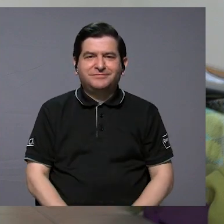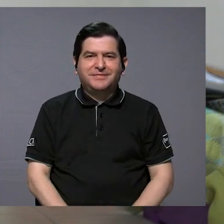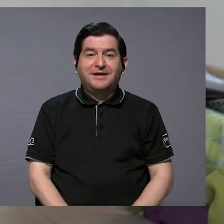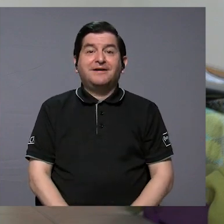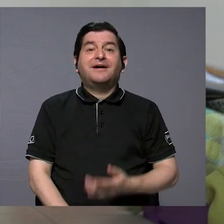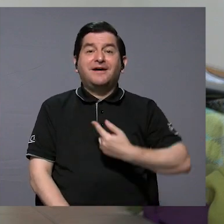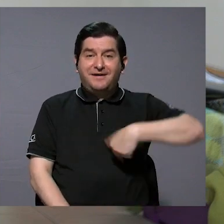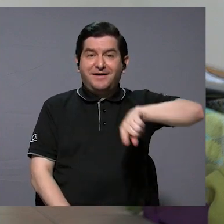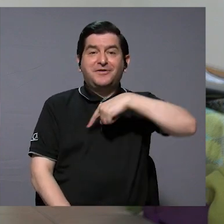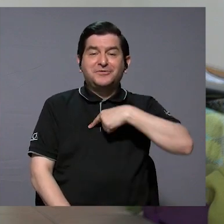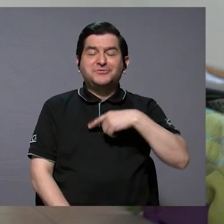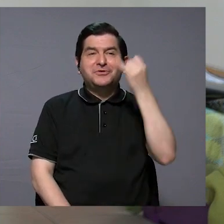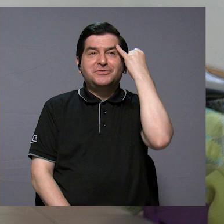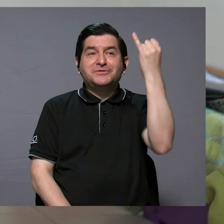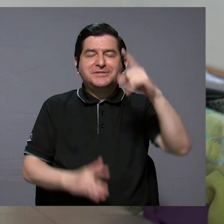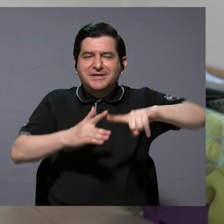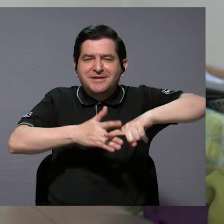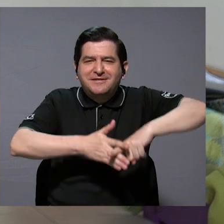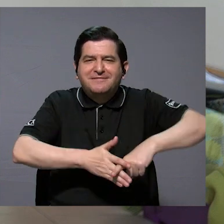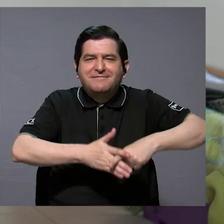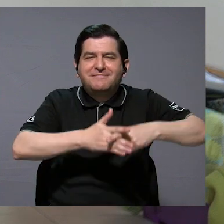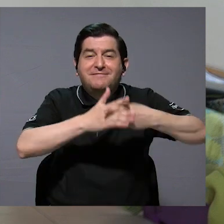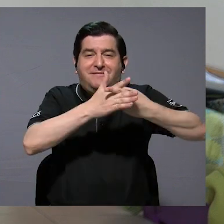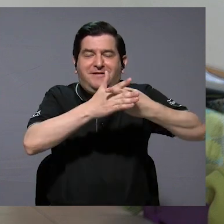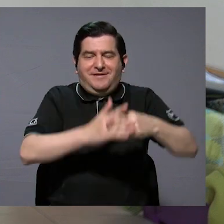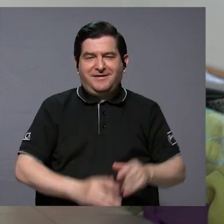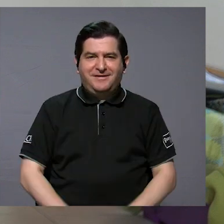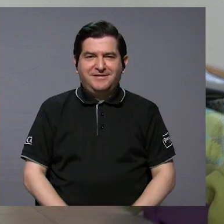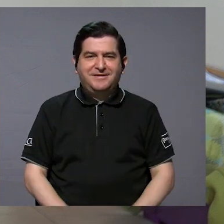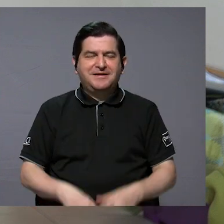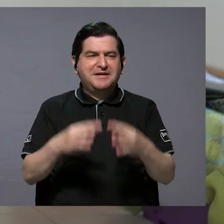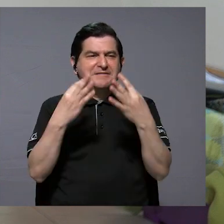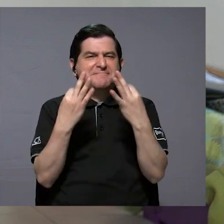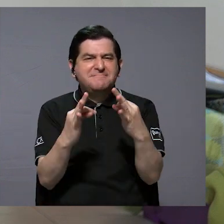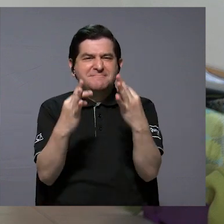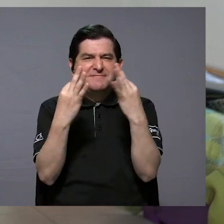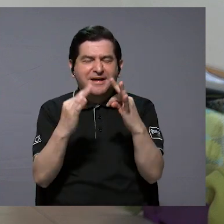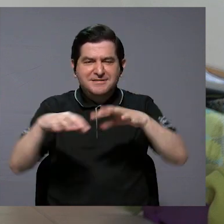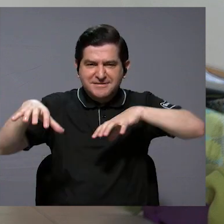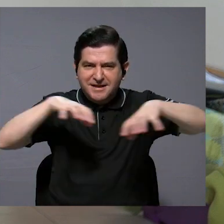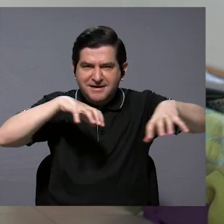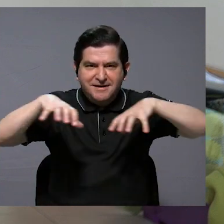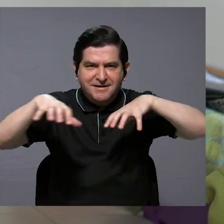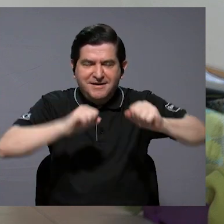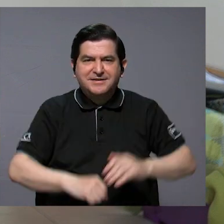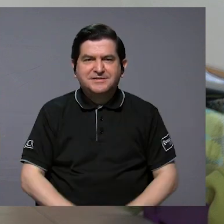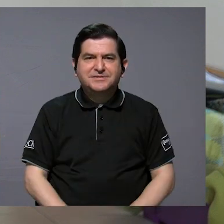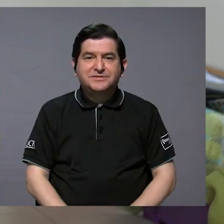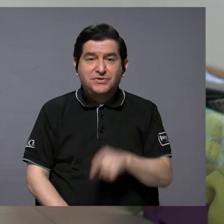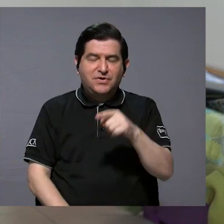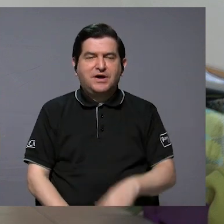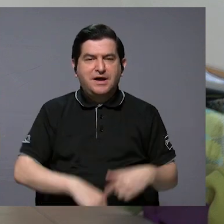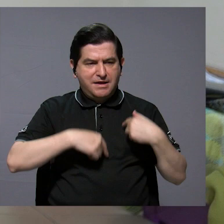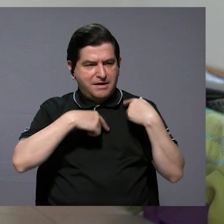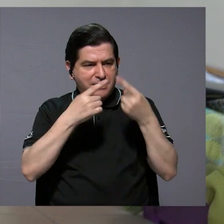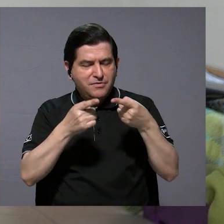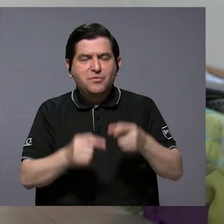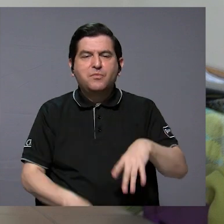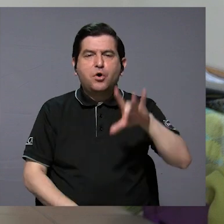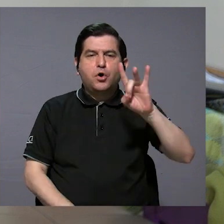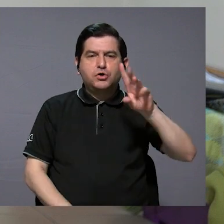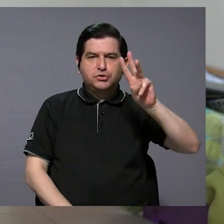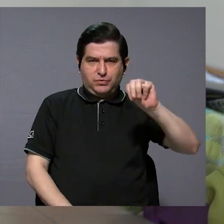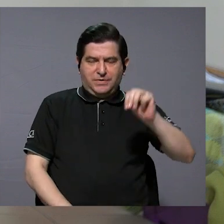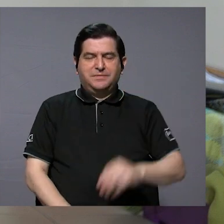rompecabezas es que tomamos la iniciativa de empezar con acciones como la Derrumba